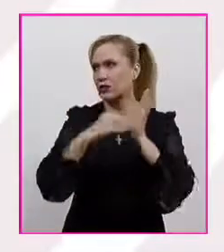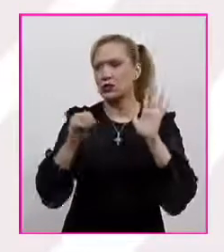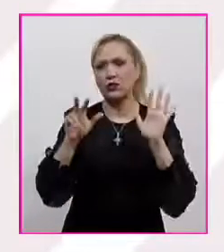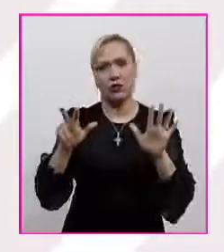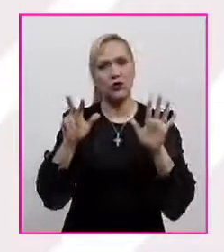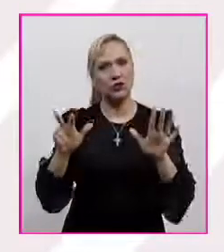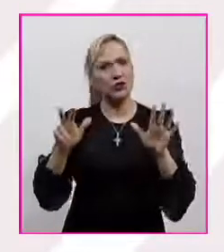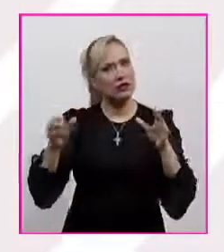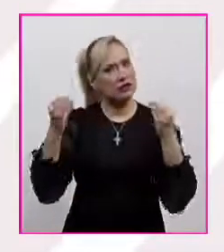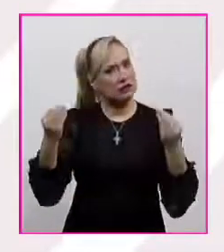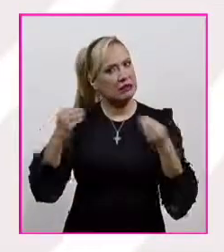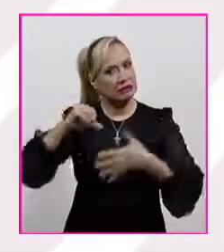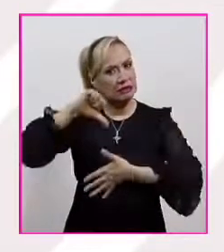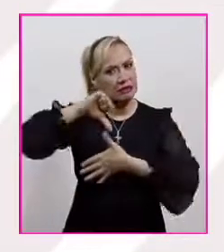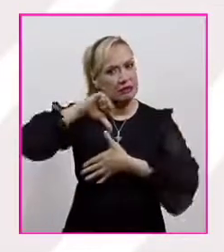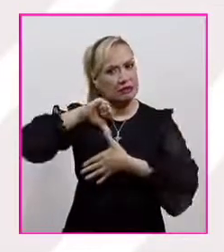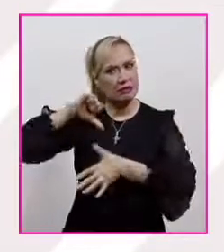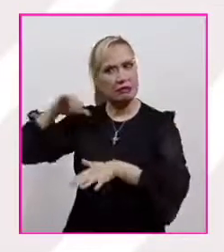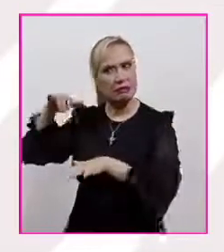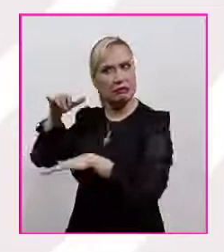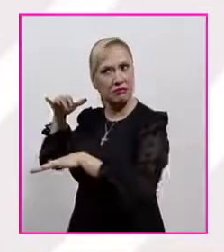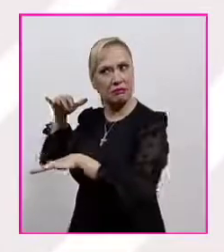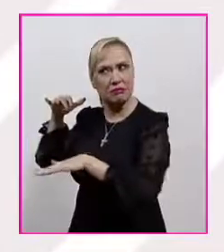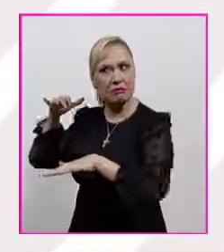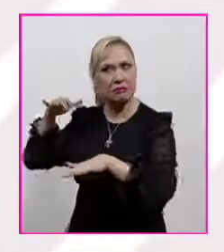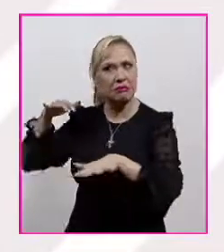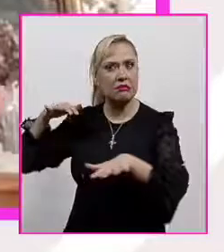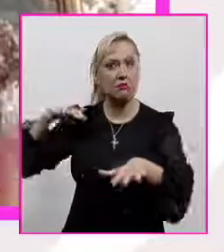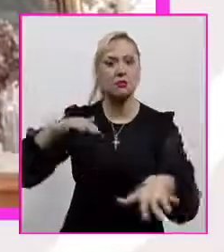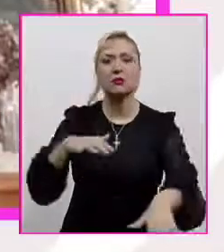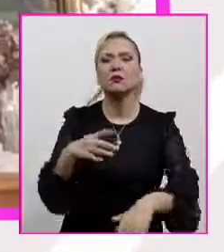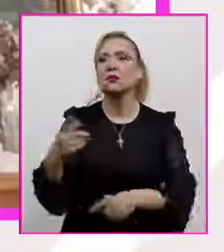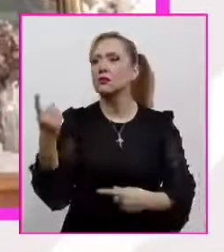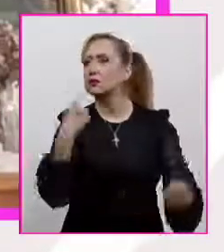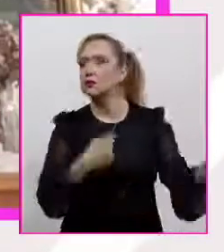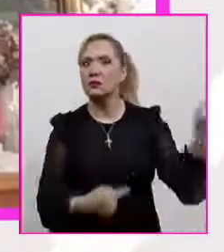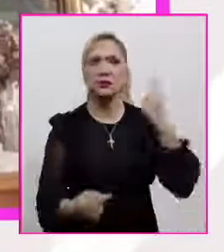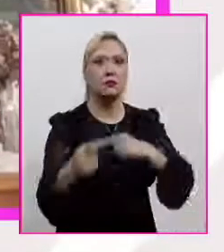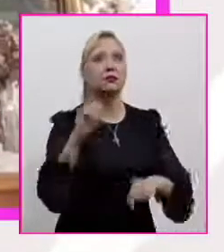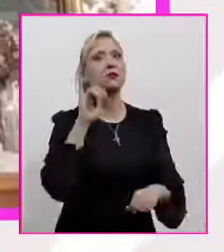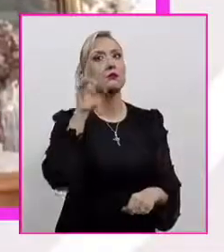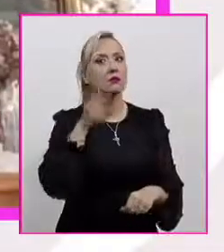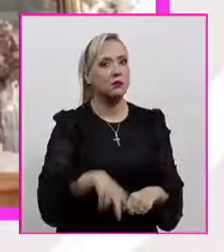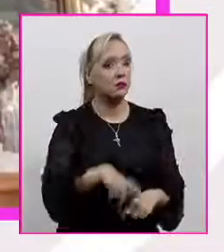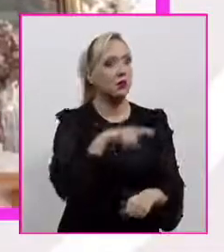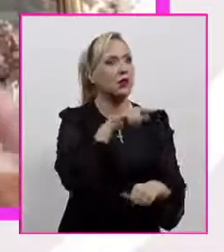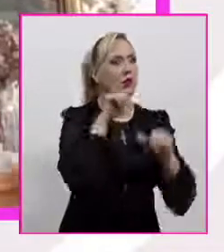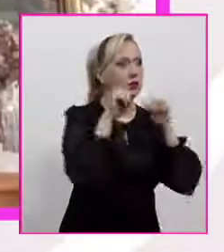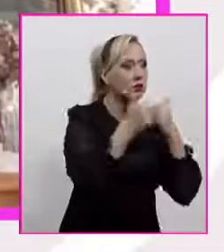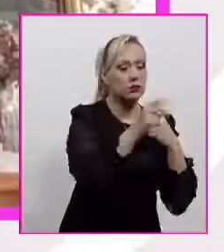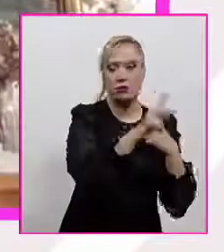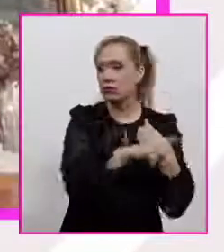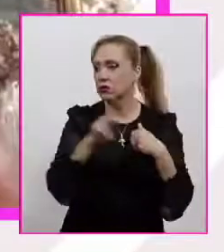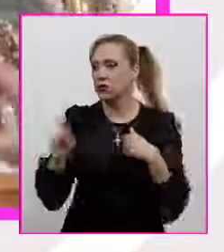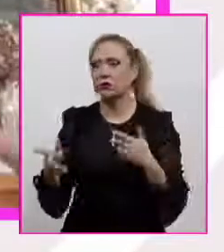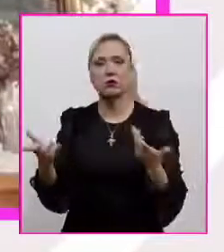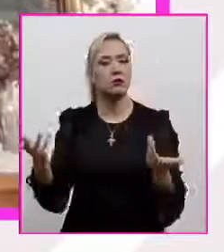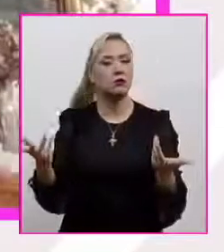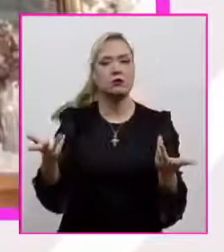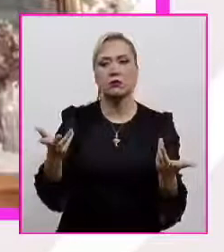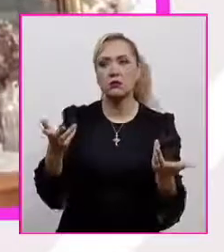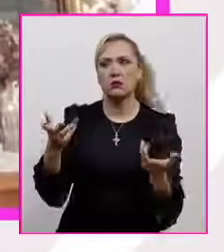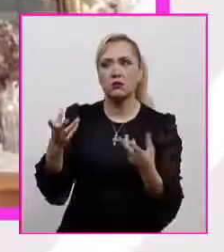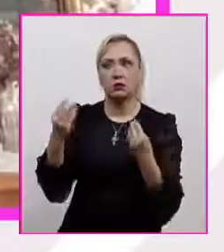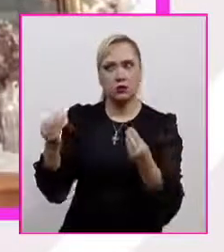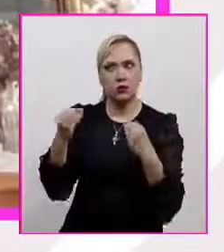2018, principios de 2019, que ya nos han dicho tanto Sin Fronteras como ustedes, la verdad es que no representaban un